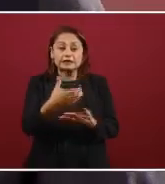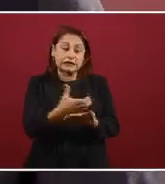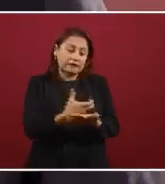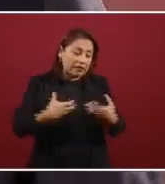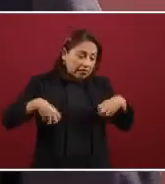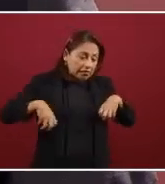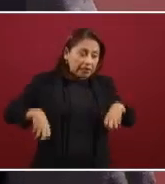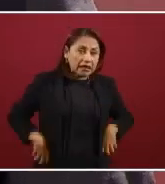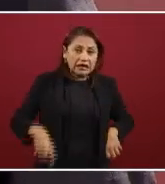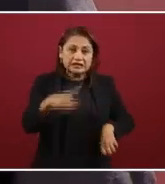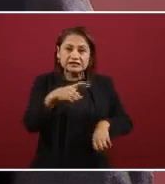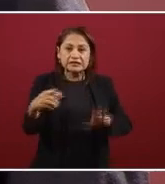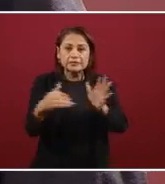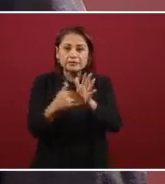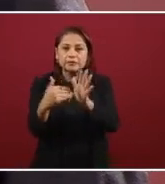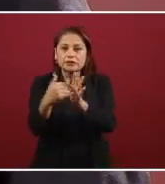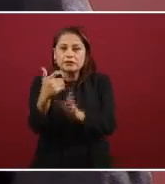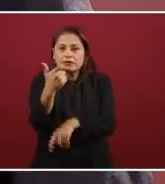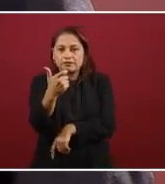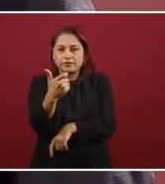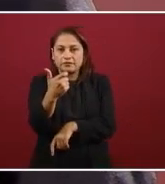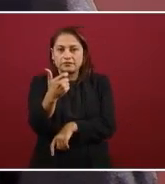para decirlo con claridad.